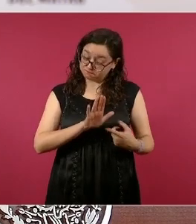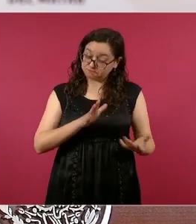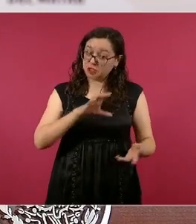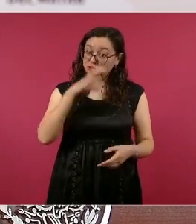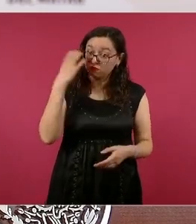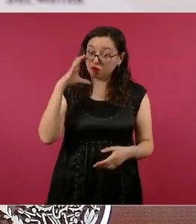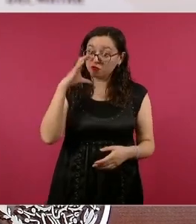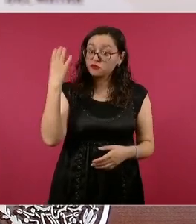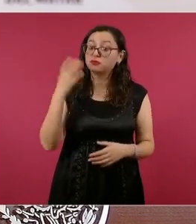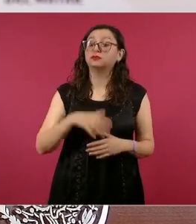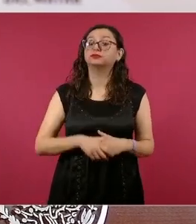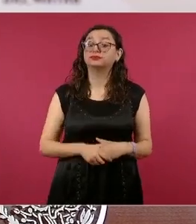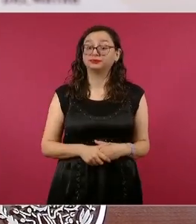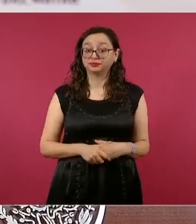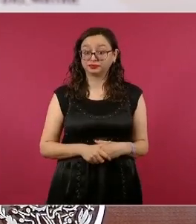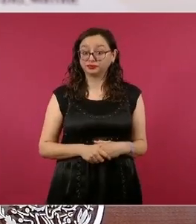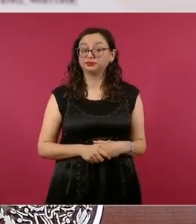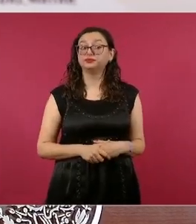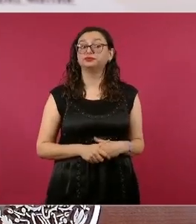Y luego,